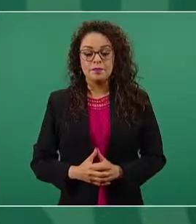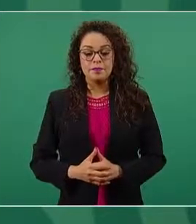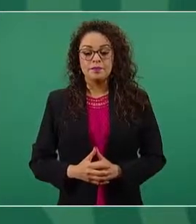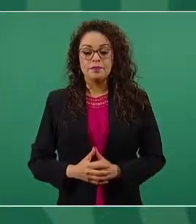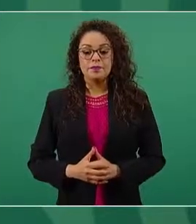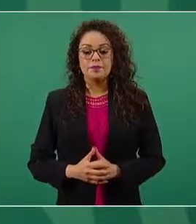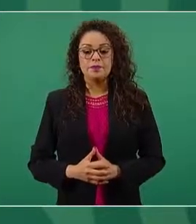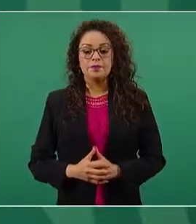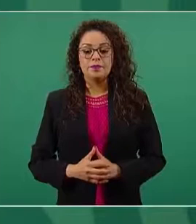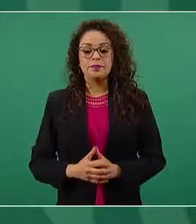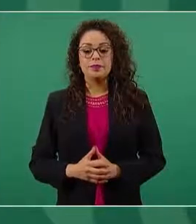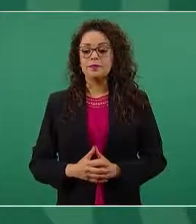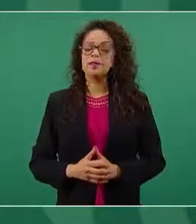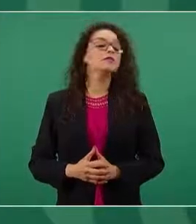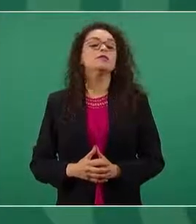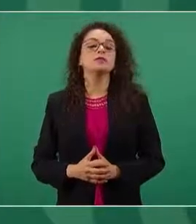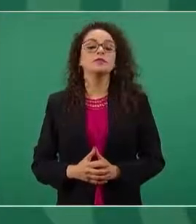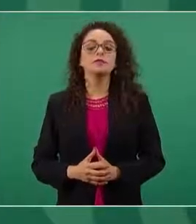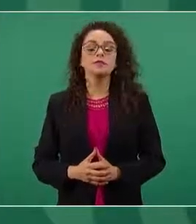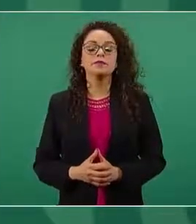Cuando